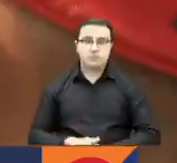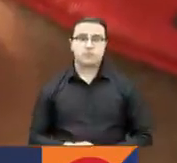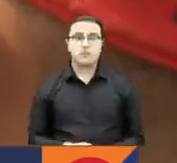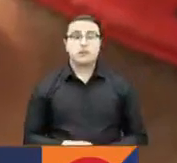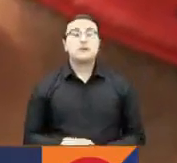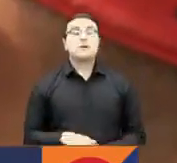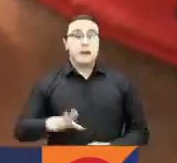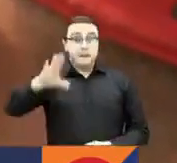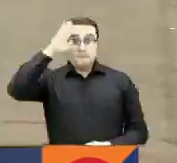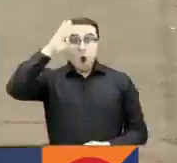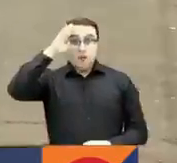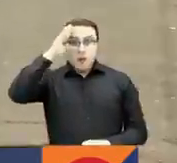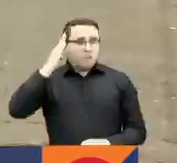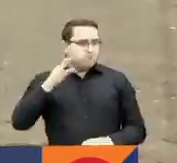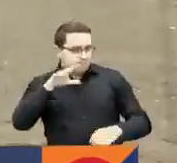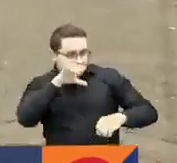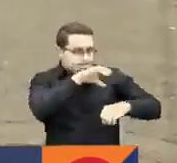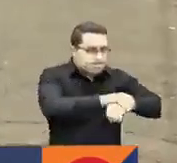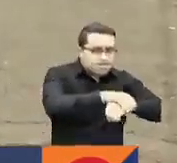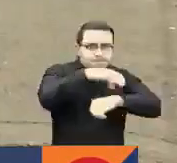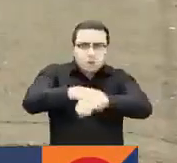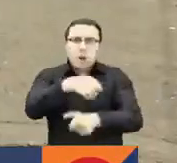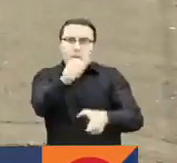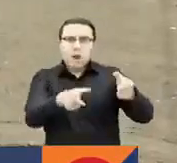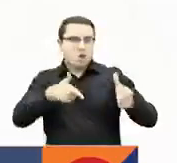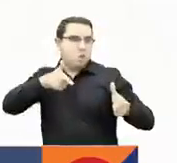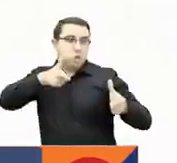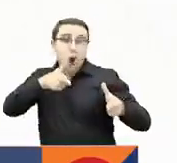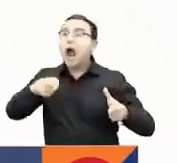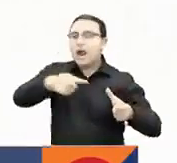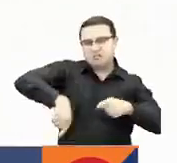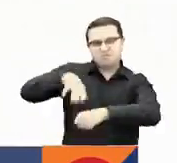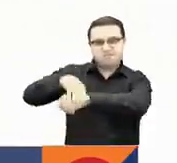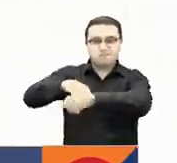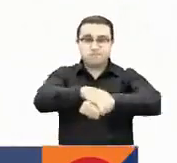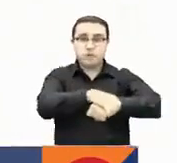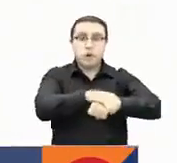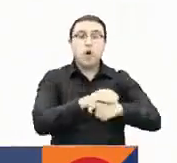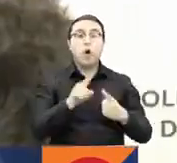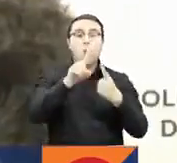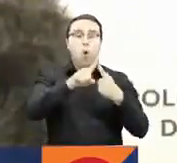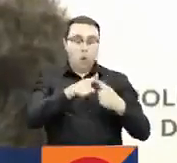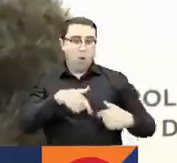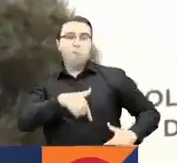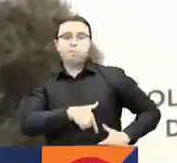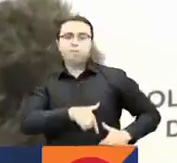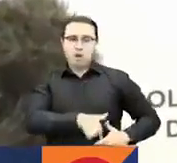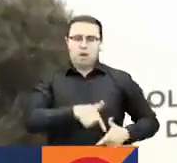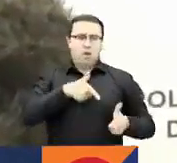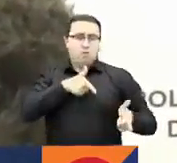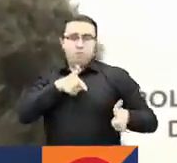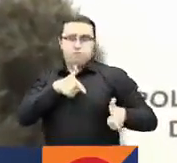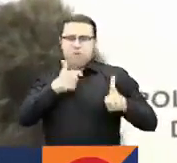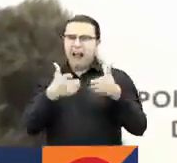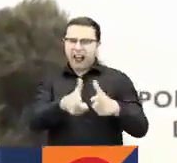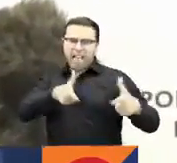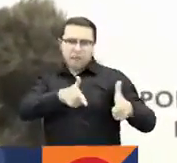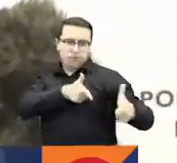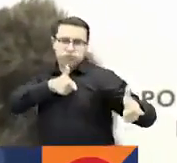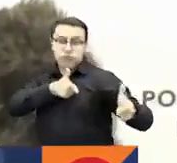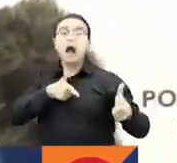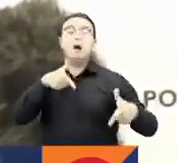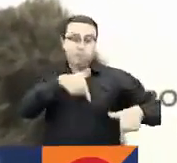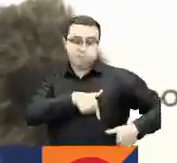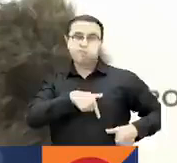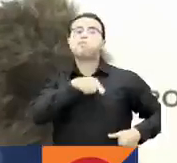la policía logró capturar a los supuestos responsables del crimen a uno de ellos se le encontró un fusil uno de los sujetos 30 antecedentes